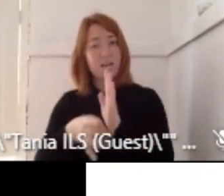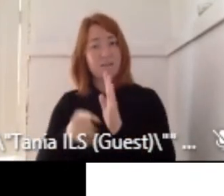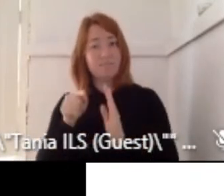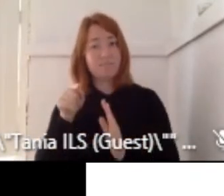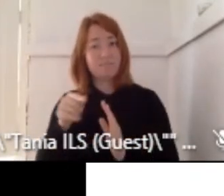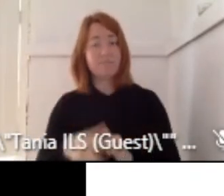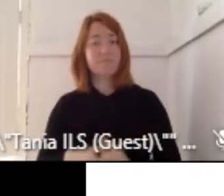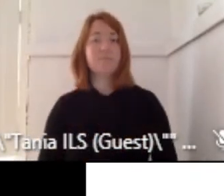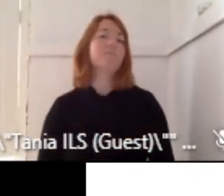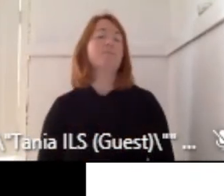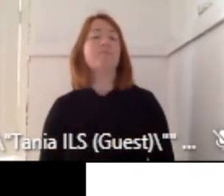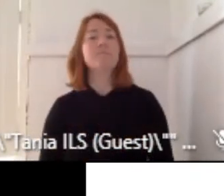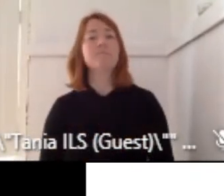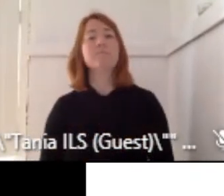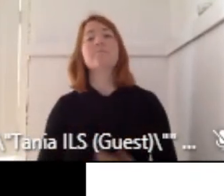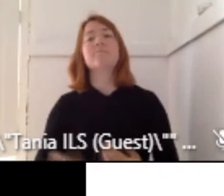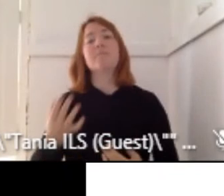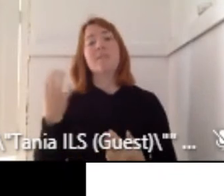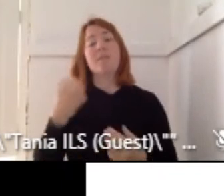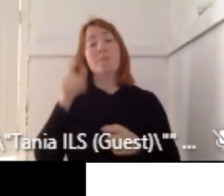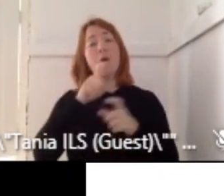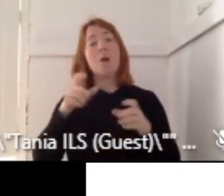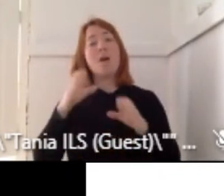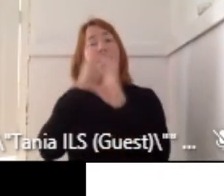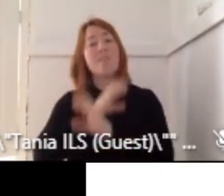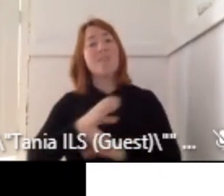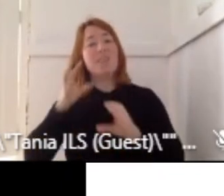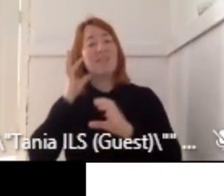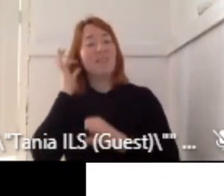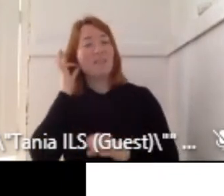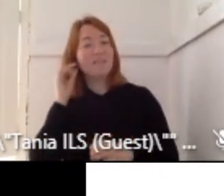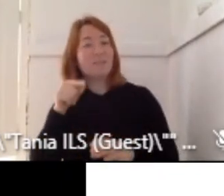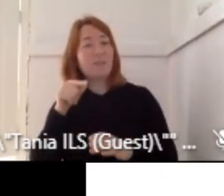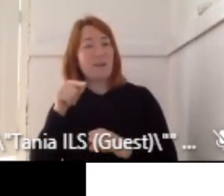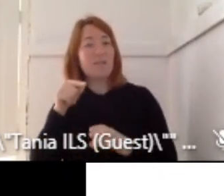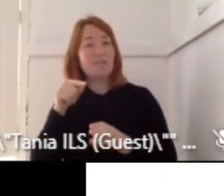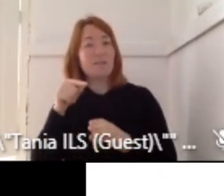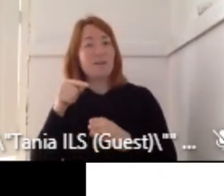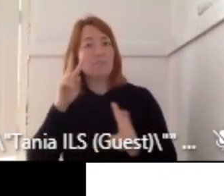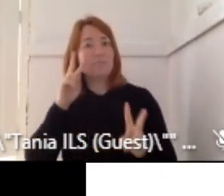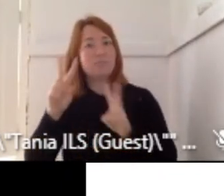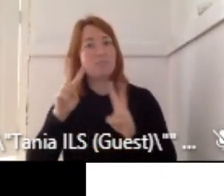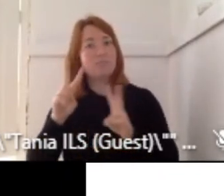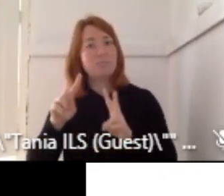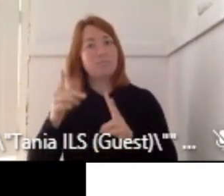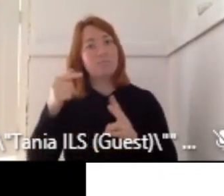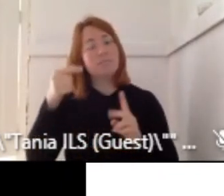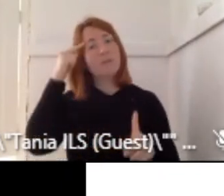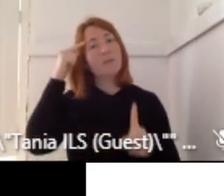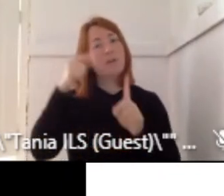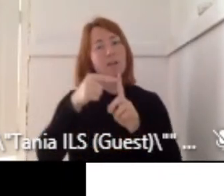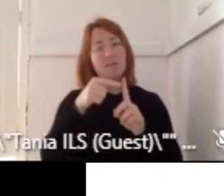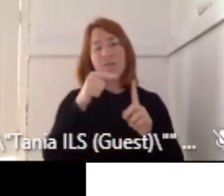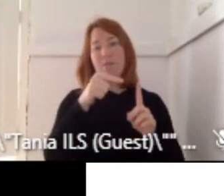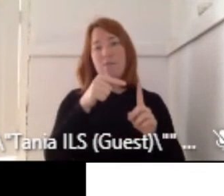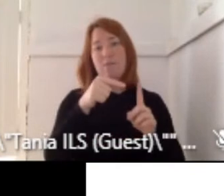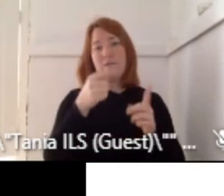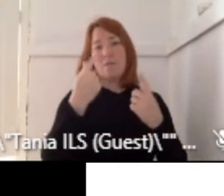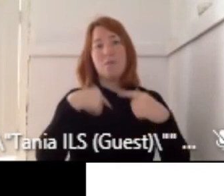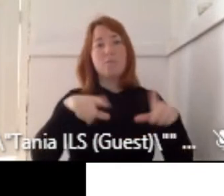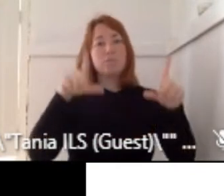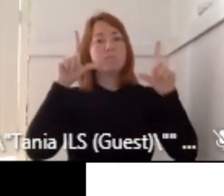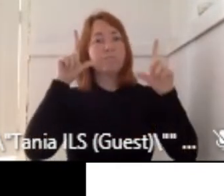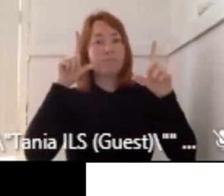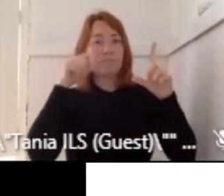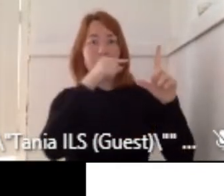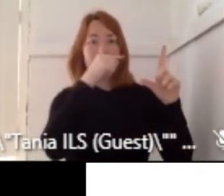es visibilizar a las científicas y eliminar la visión androcéntrica o machista que predomina aún en el ámbito de la física, como nos